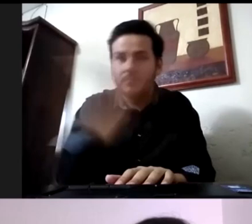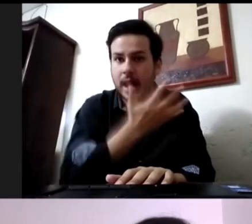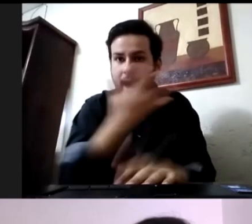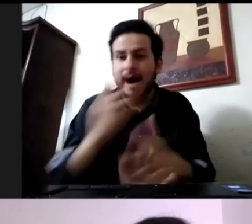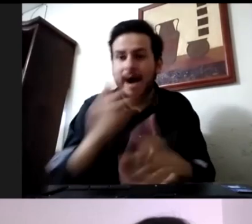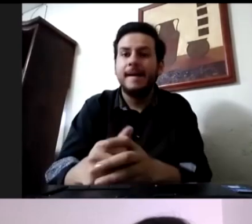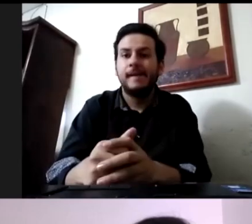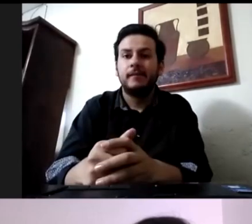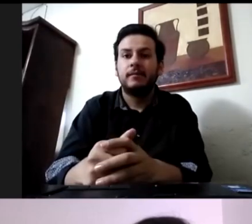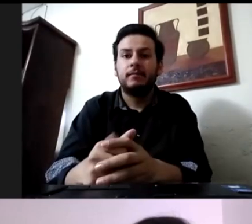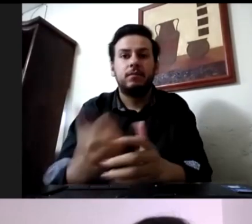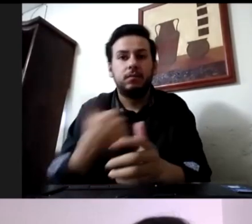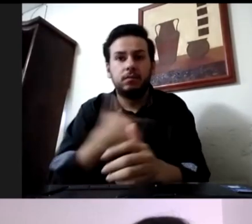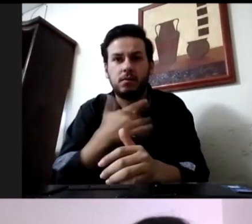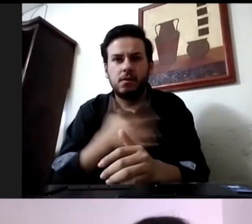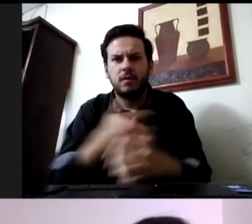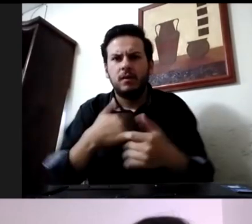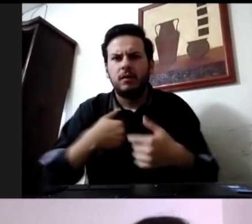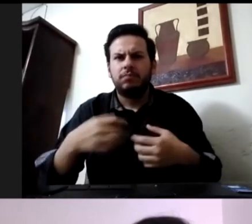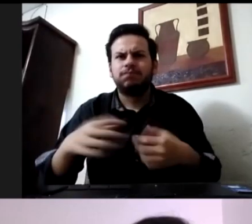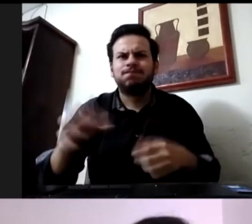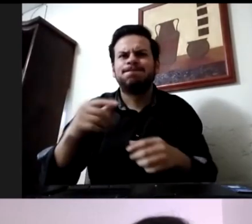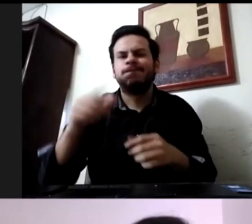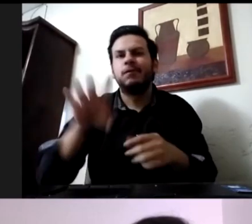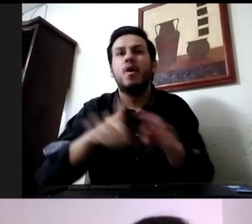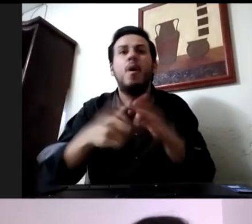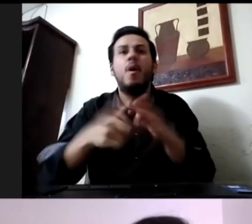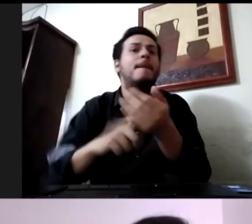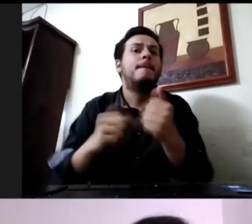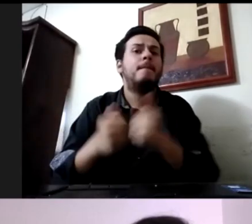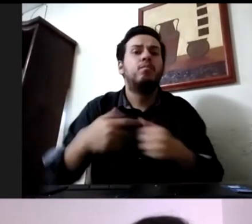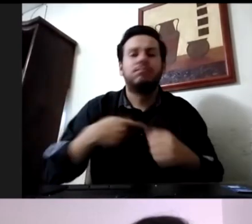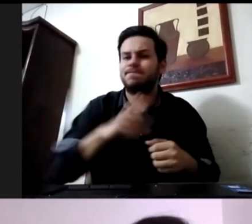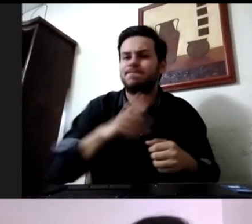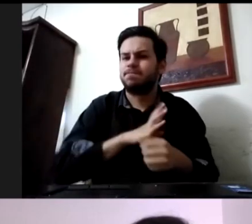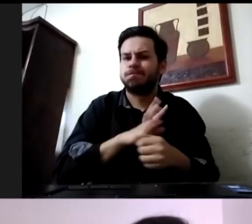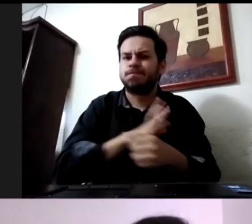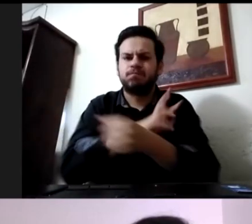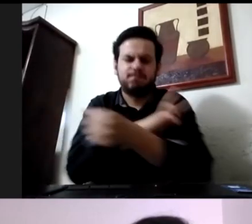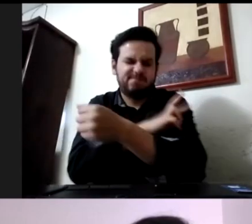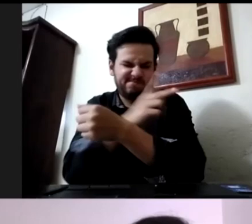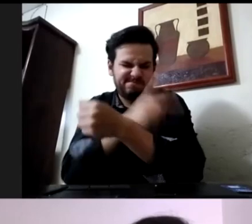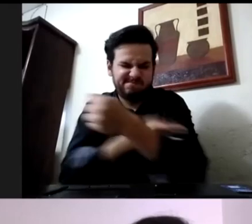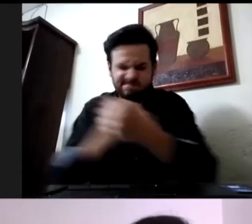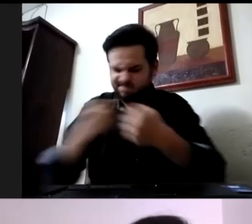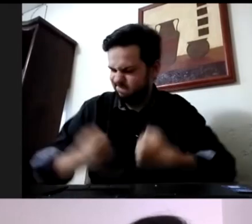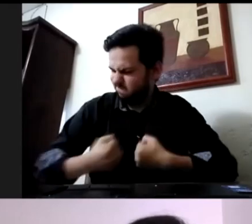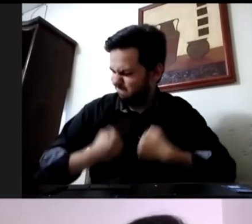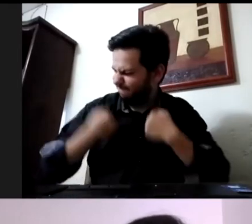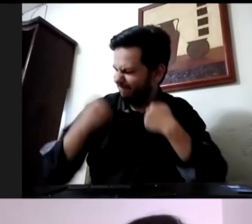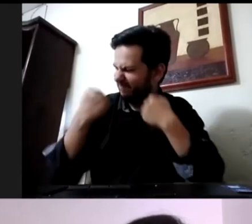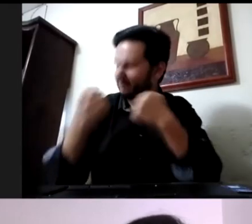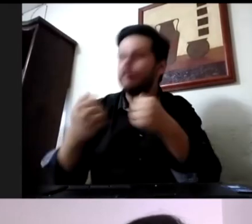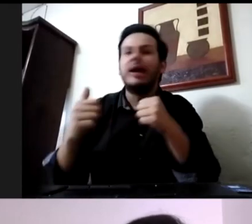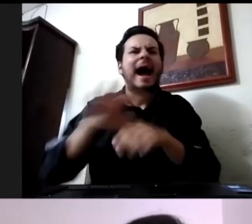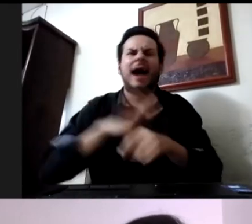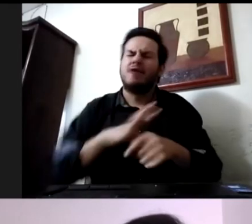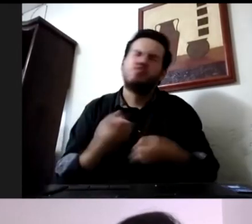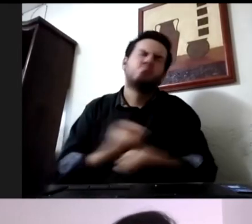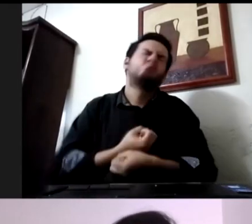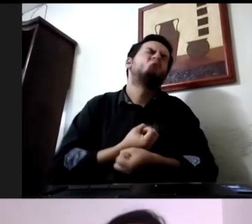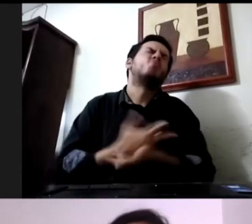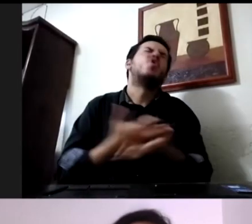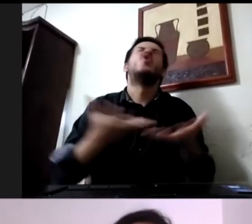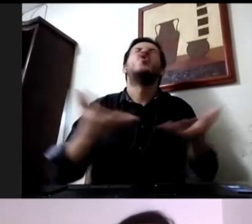el poder de que en nuestro país contamos con familias esplendorosas, familias generosísimas,